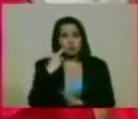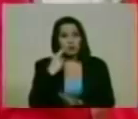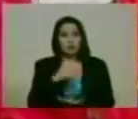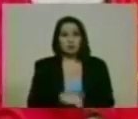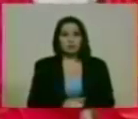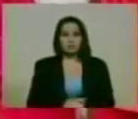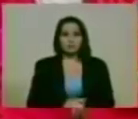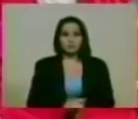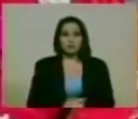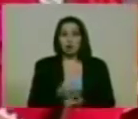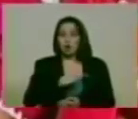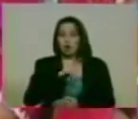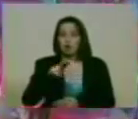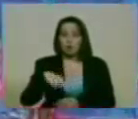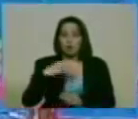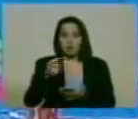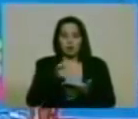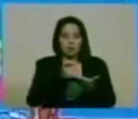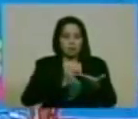nuestra metodología histórica.